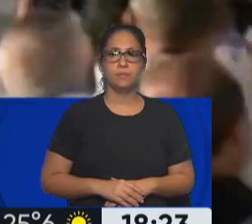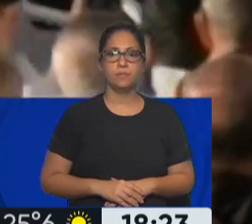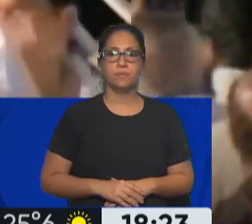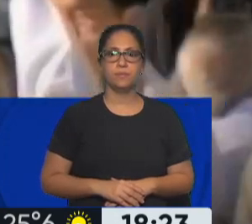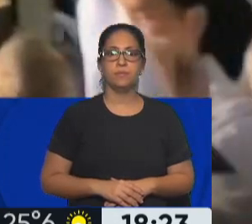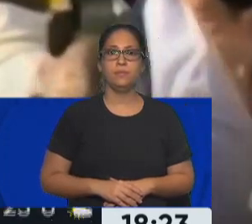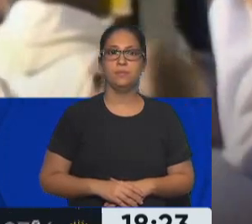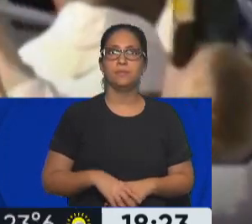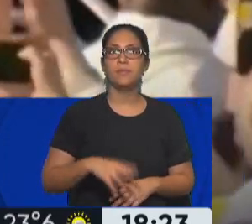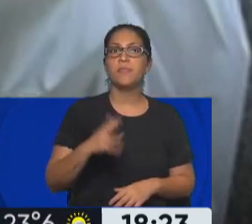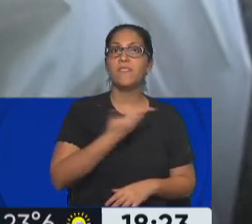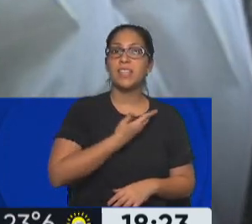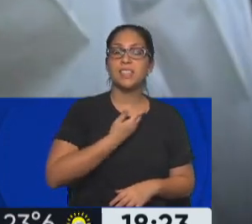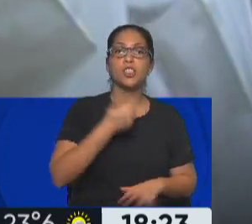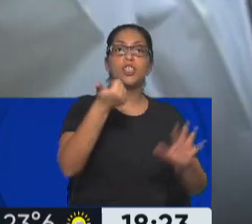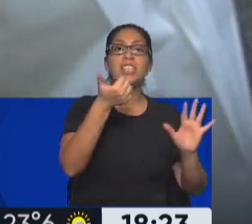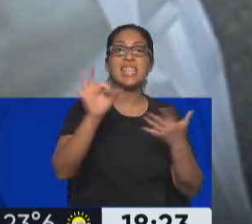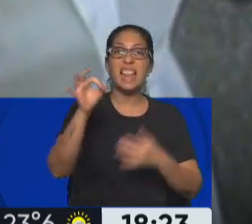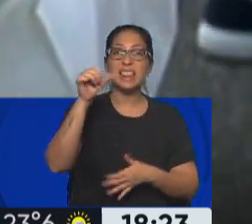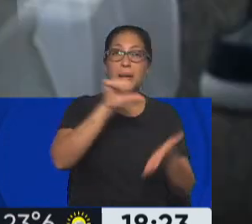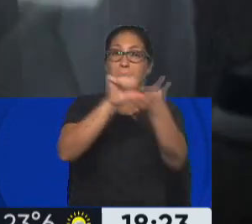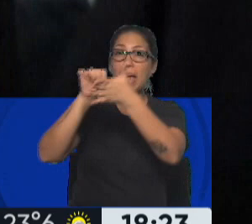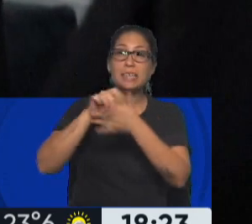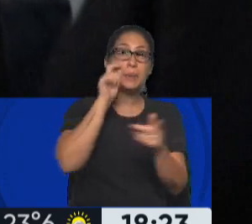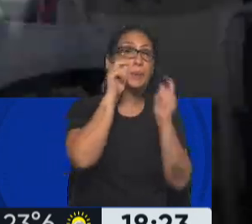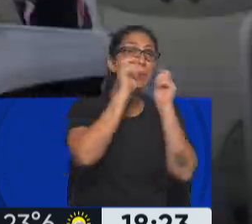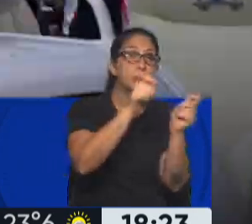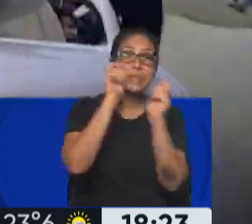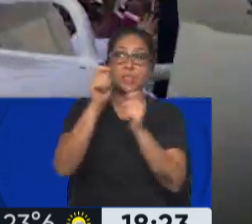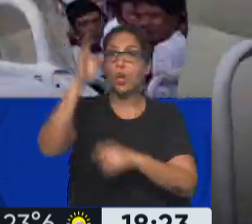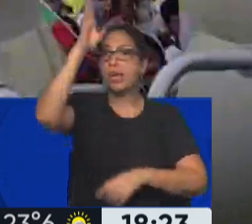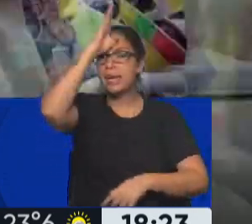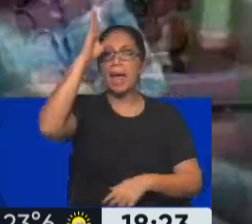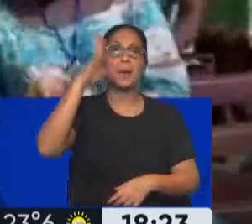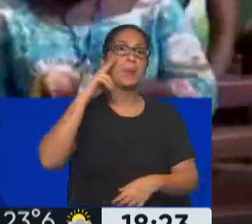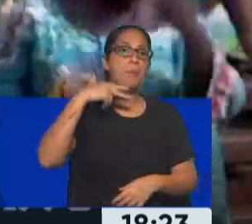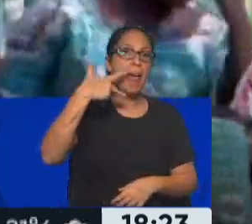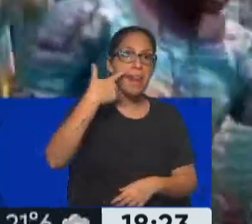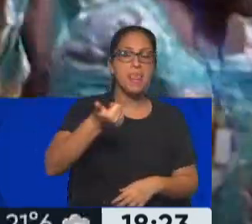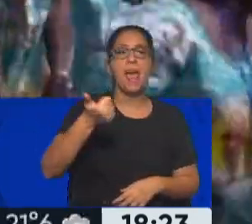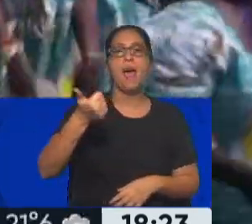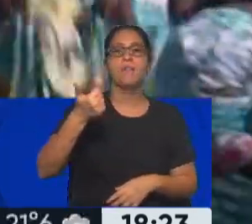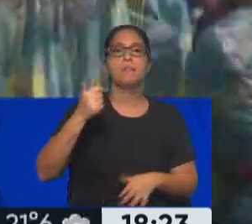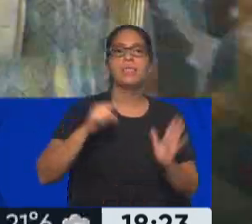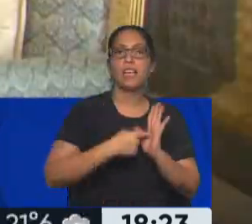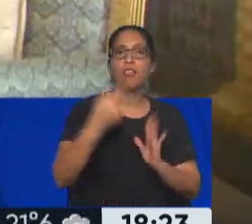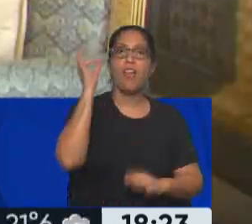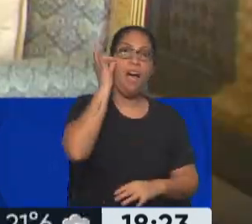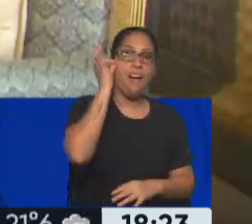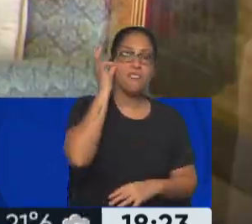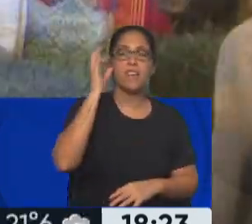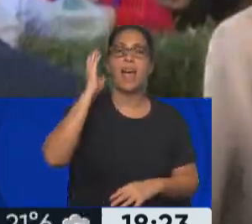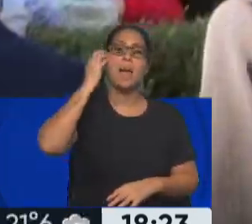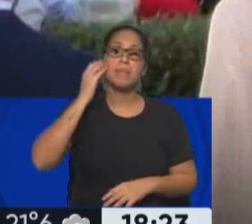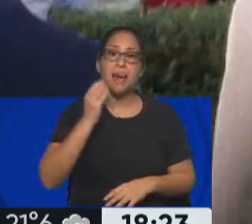Francisco visitó más de 60 países durante su papado: Irak, Birmania, República Centroafricana, Emiratos